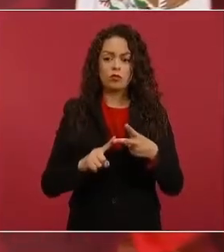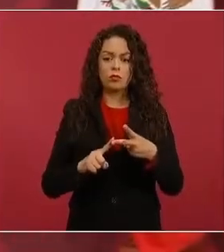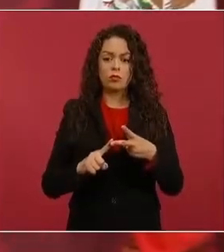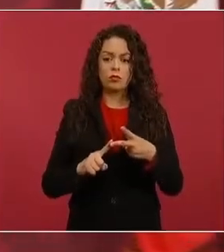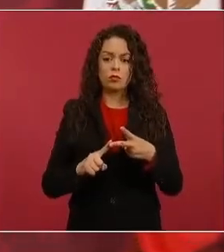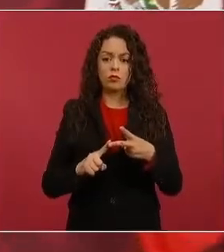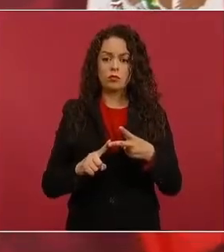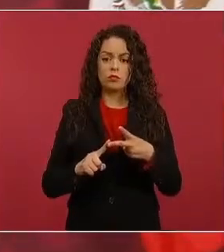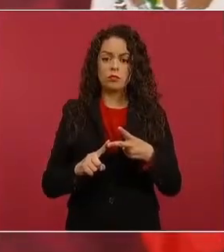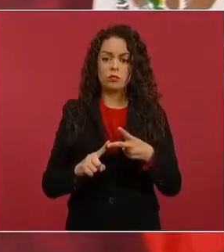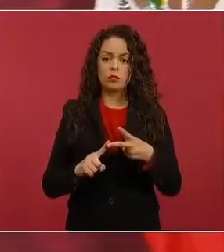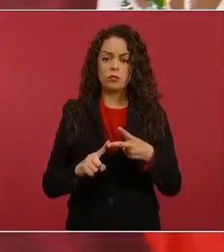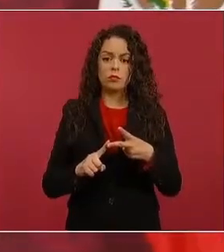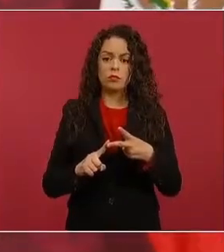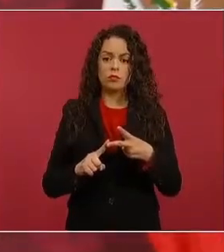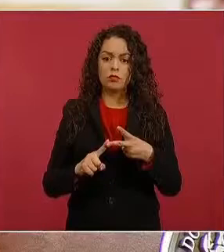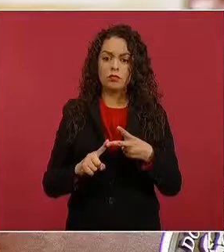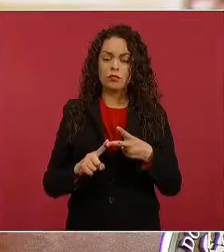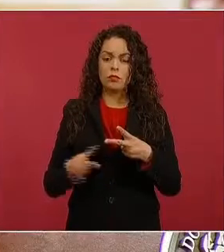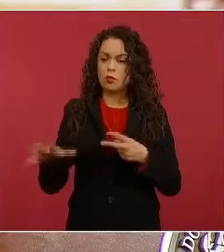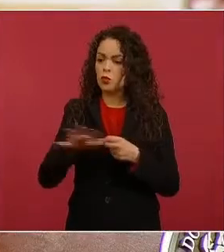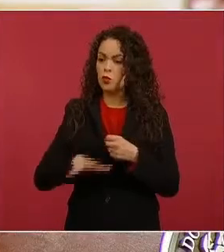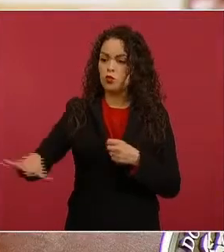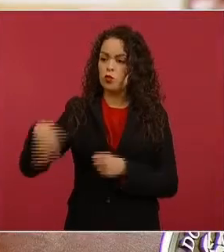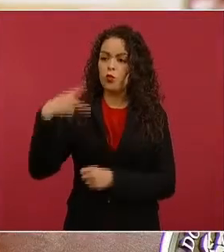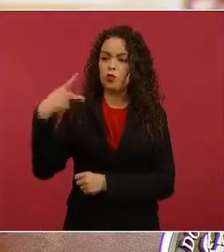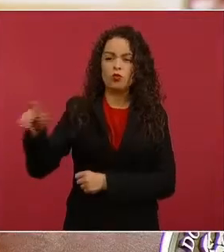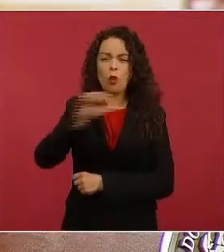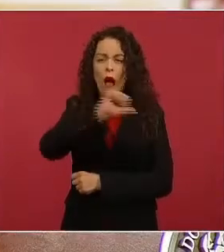toda la zona textilera.